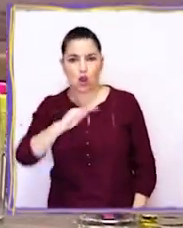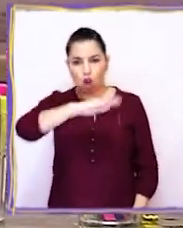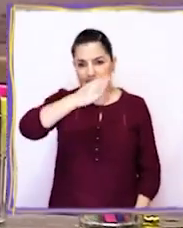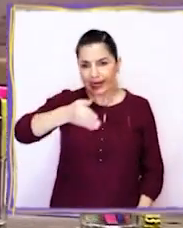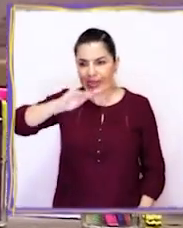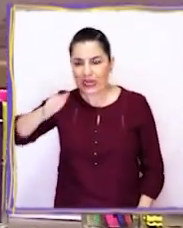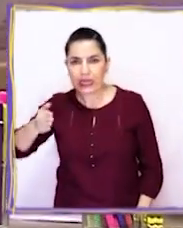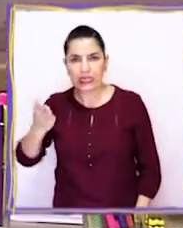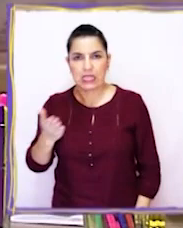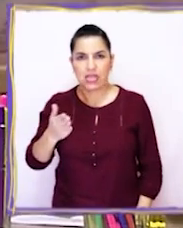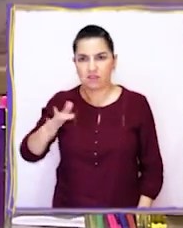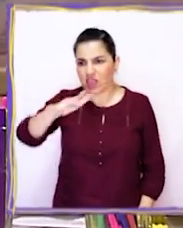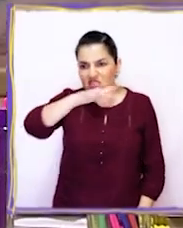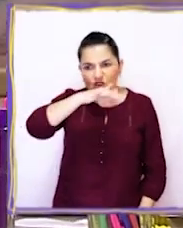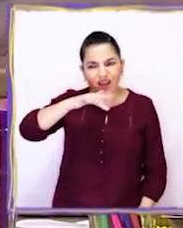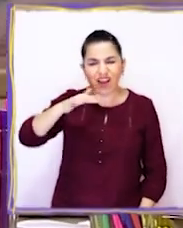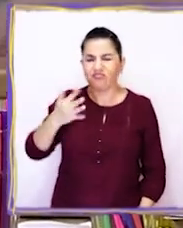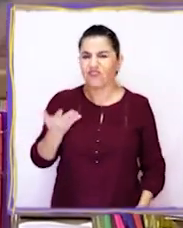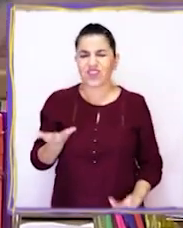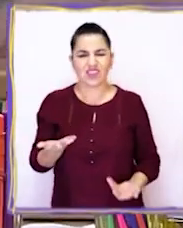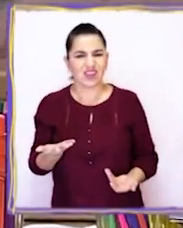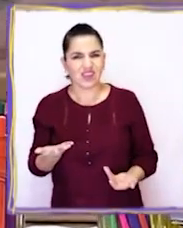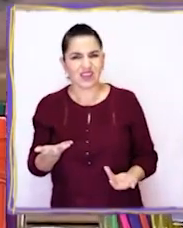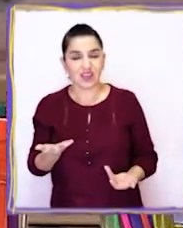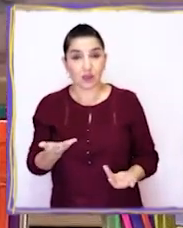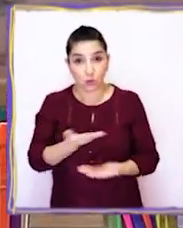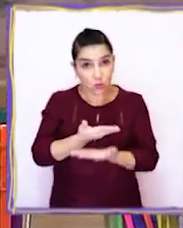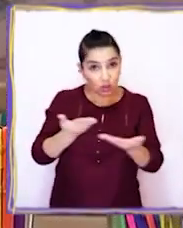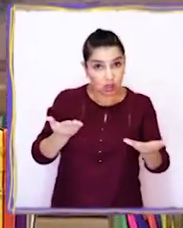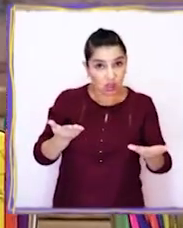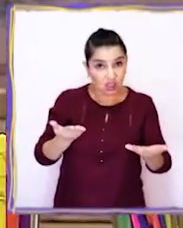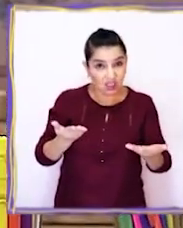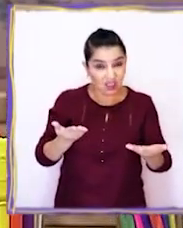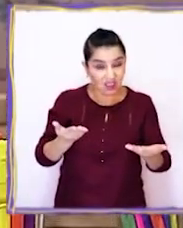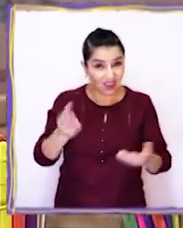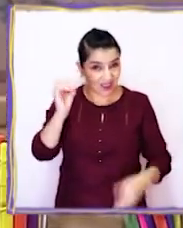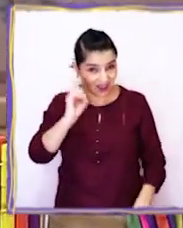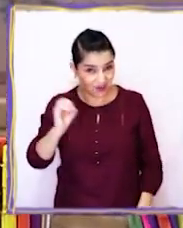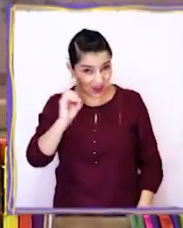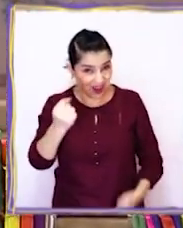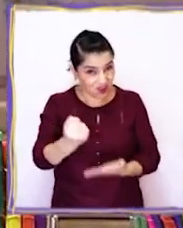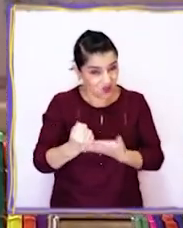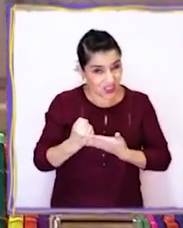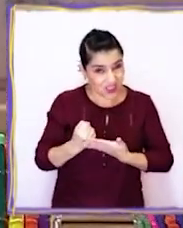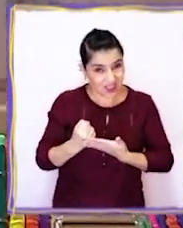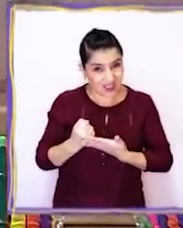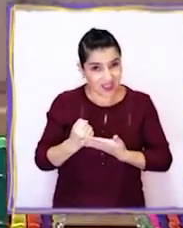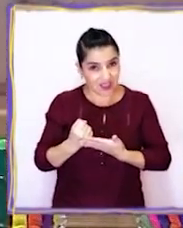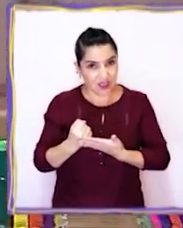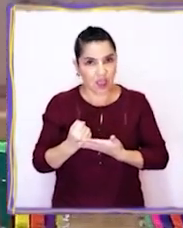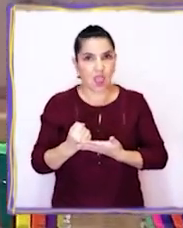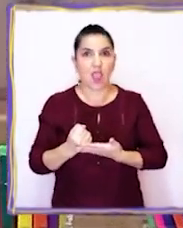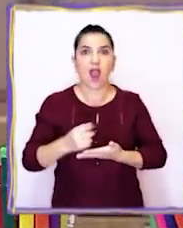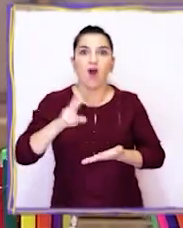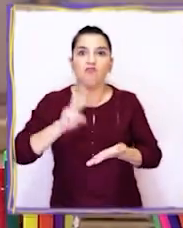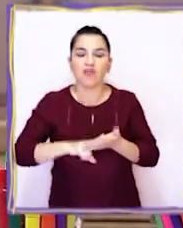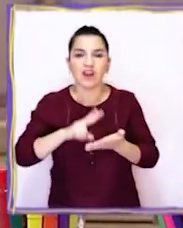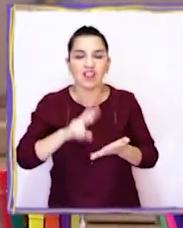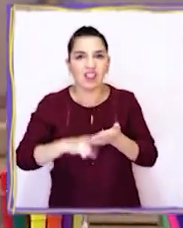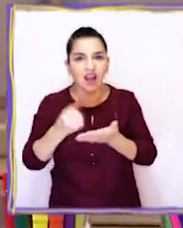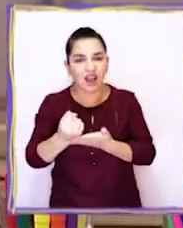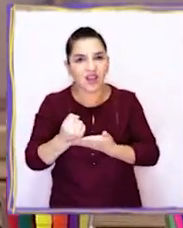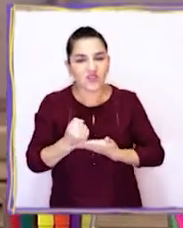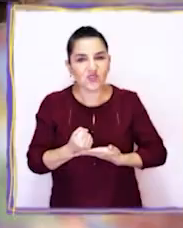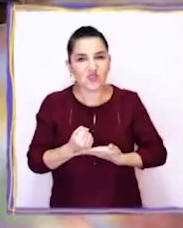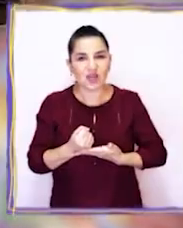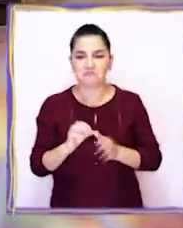como relieve o hidrografía. ¿Qué dicen? ¿Me ayudarían? ¿En serio